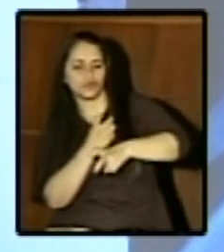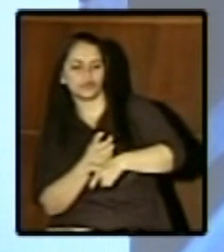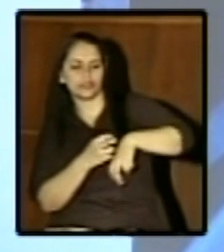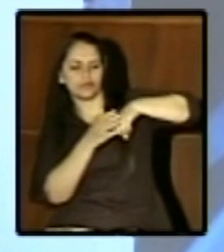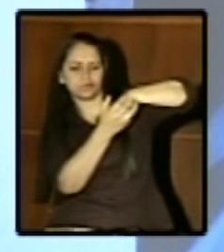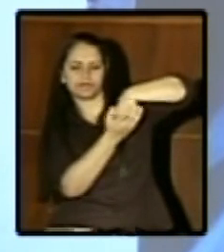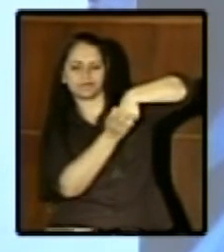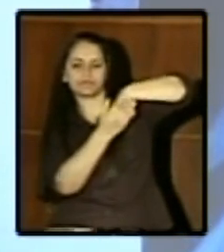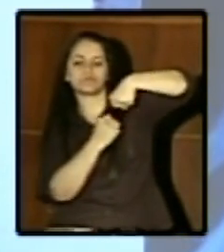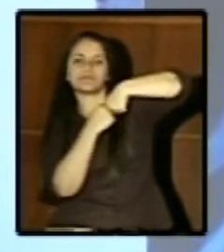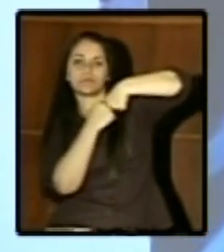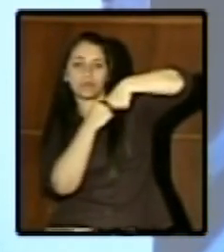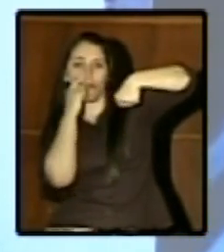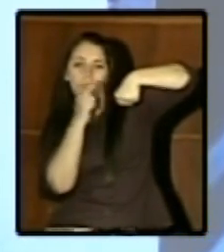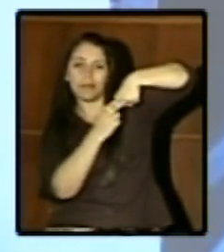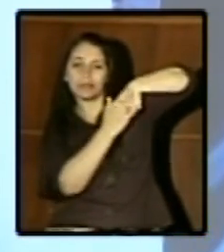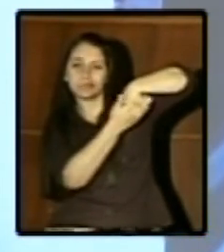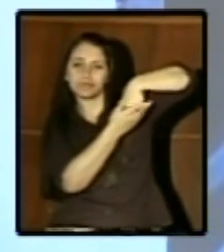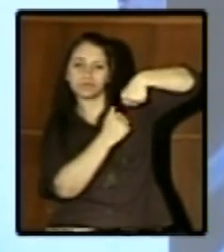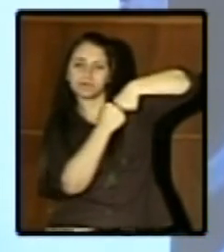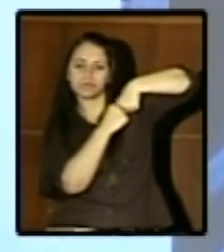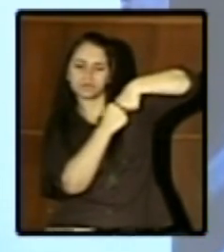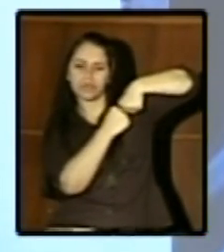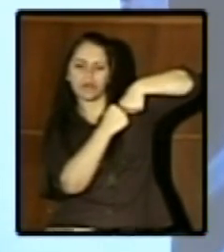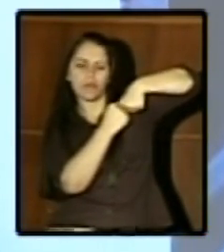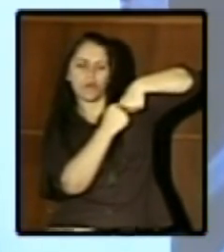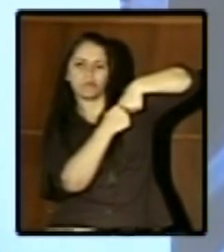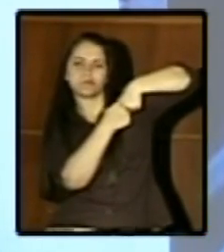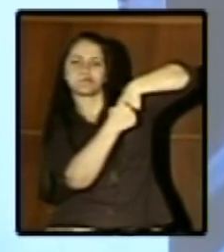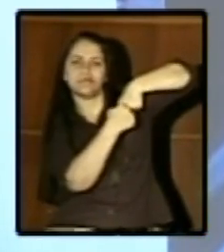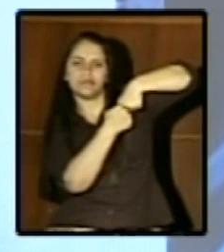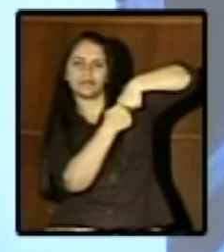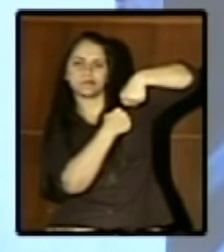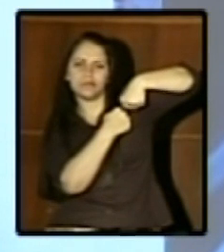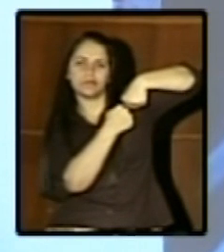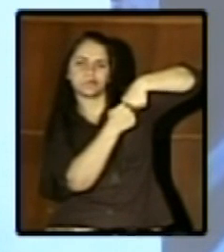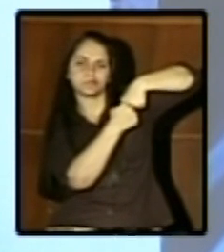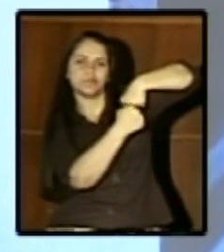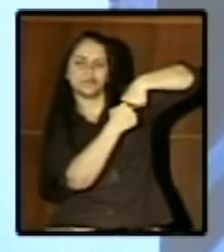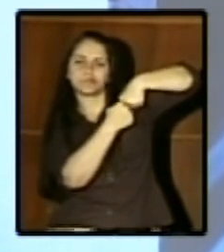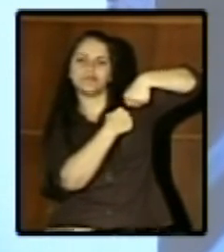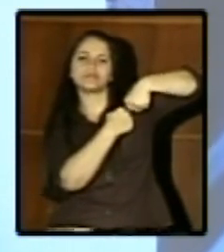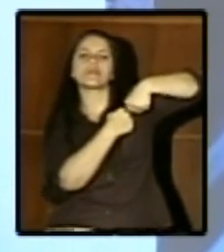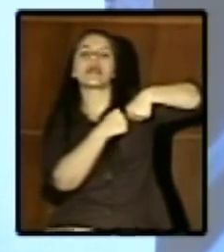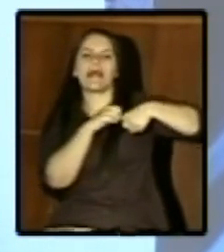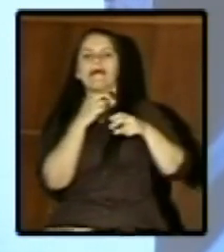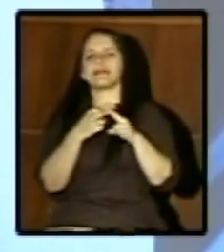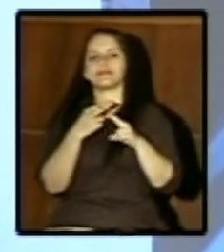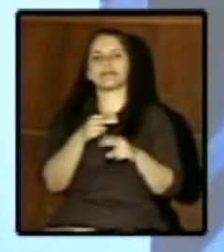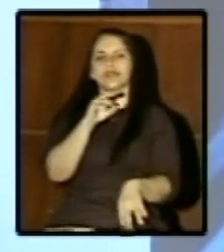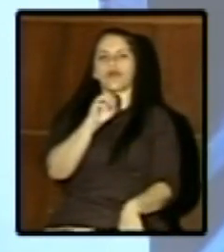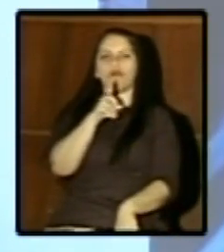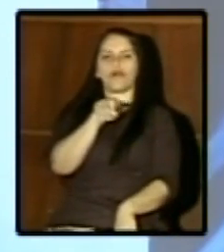es el fémur, esta es la tibia y esta es la rótula. Yo creo que si ustedes ven aquí como unas cosas salidas acá. Todo